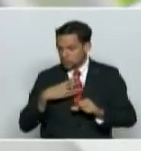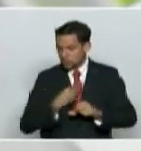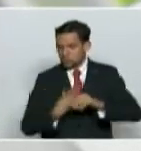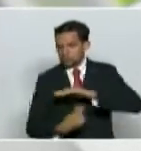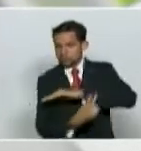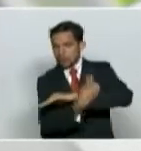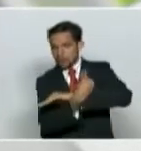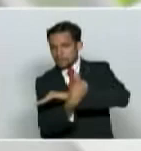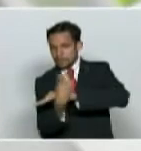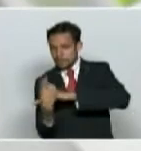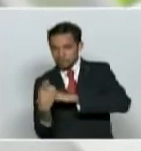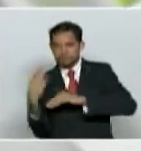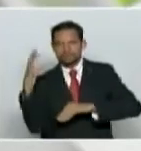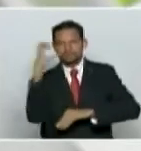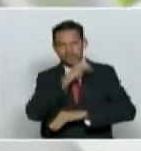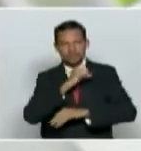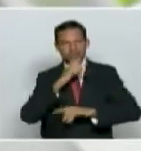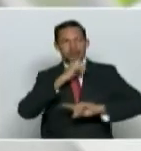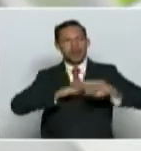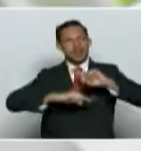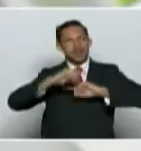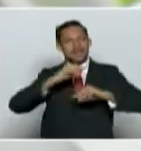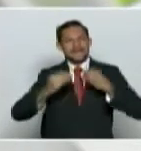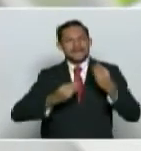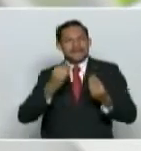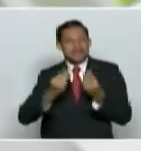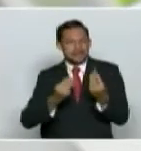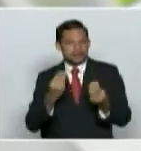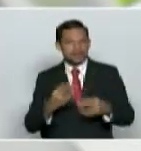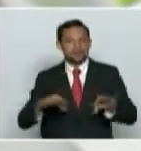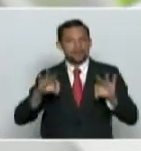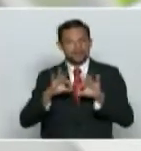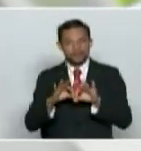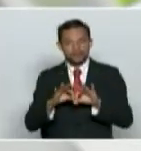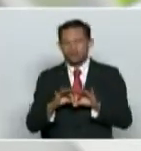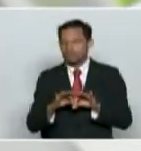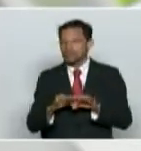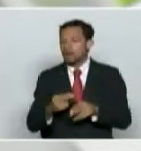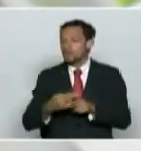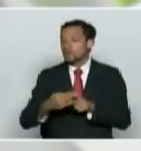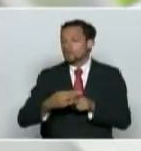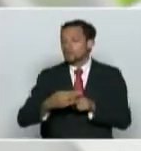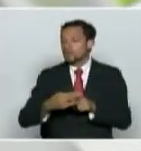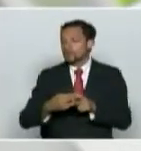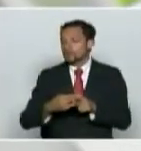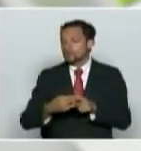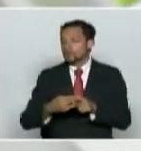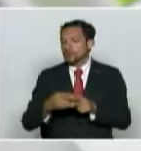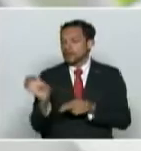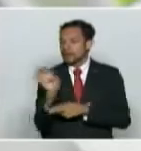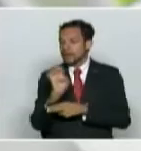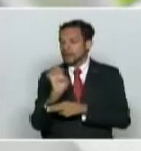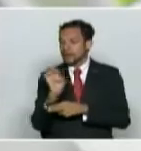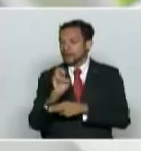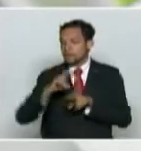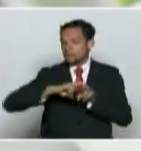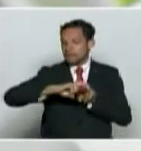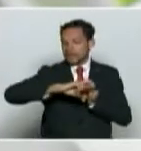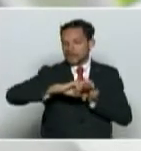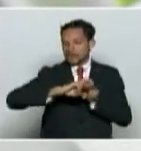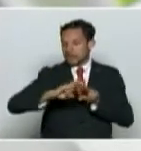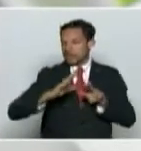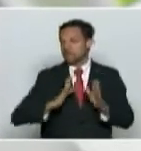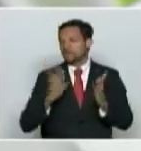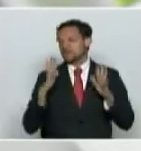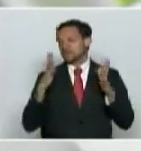que puedan descubrirlas y puedan saber qué es lo que se hace y cómo se hace. Andrea, se acerca la temporada de la Feria de la Ciudad de Manizales, una feria muy importante,